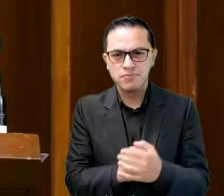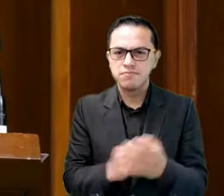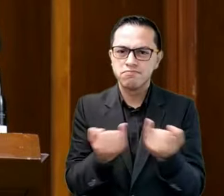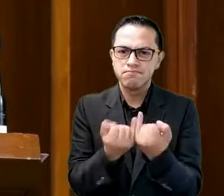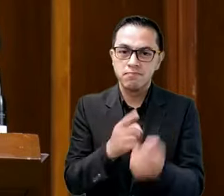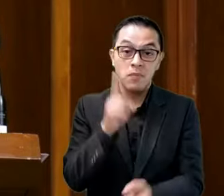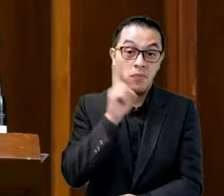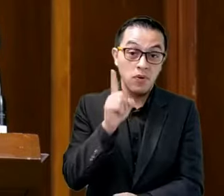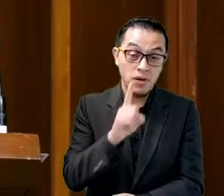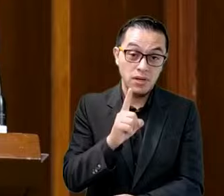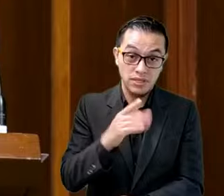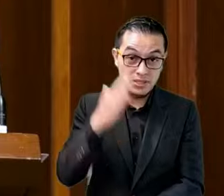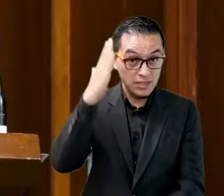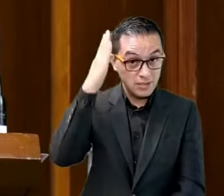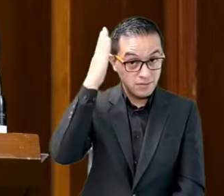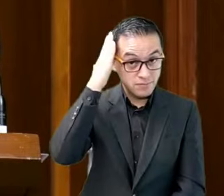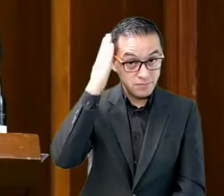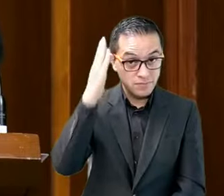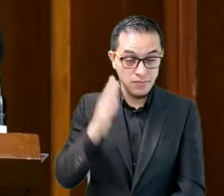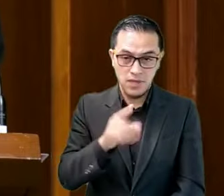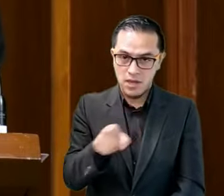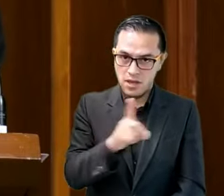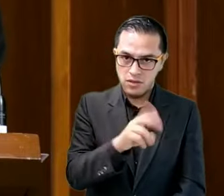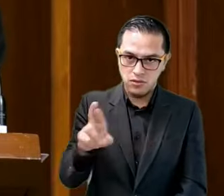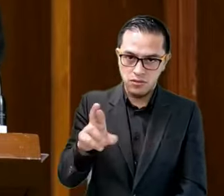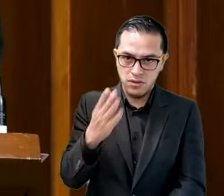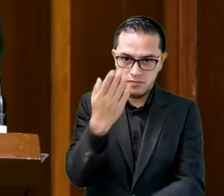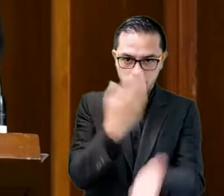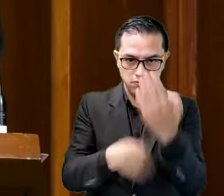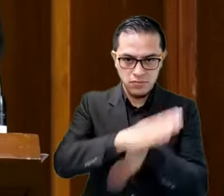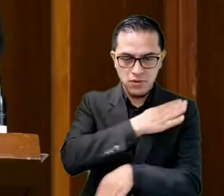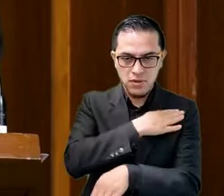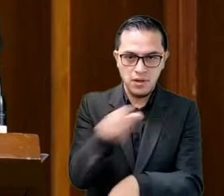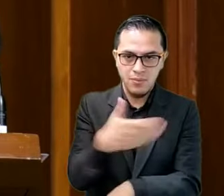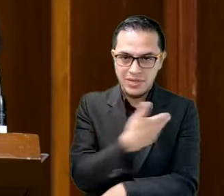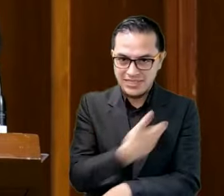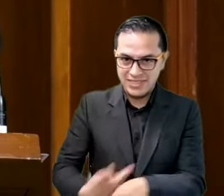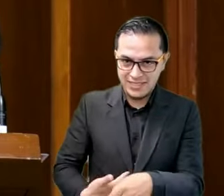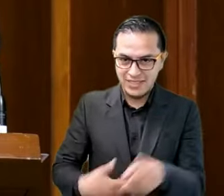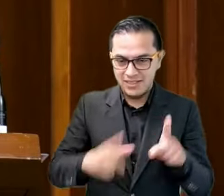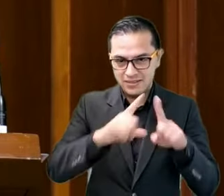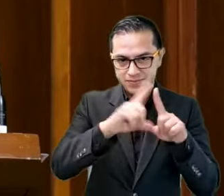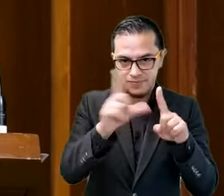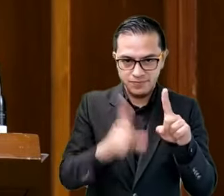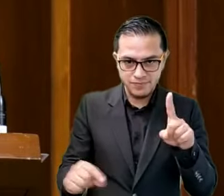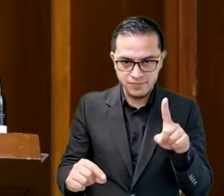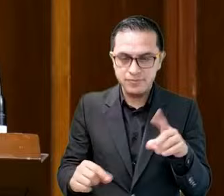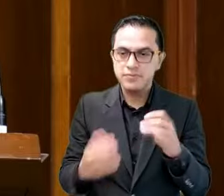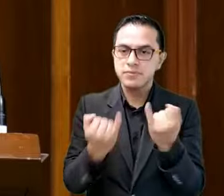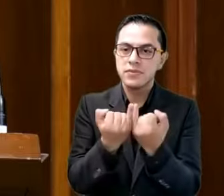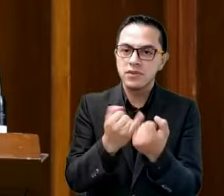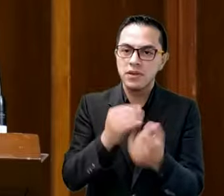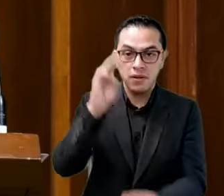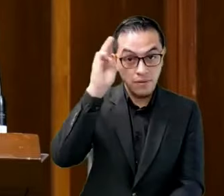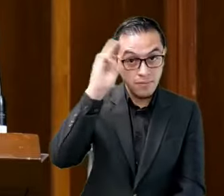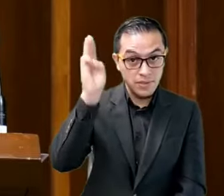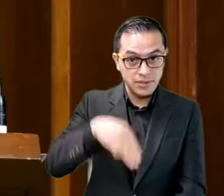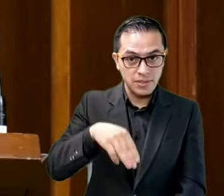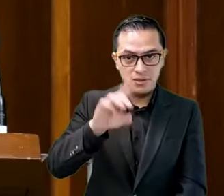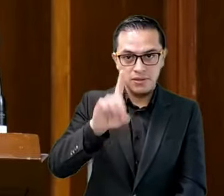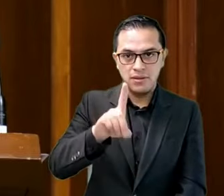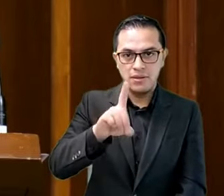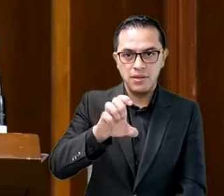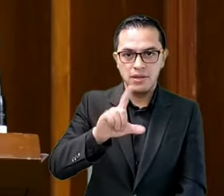la doctora Claudia shen pardo presidenta de los Estados Unidos Mexicanos y la maestra Delfina